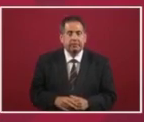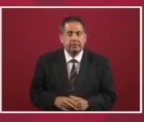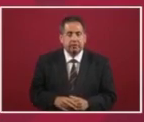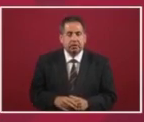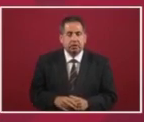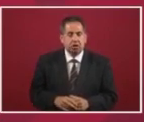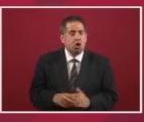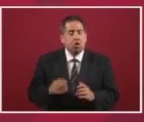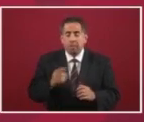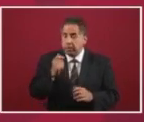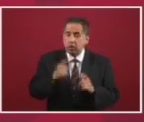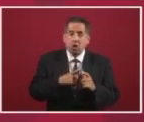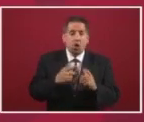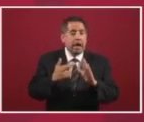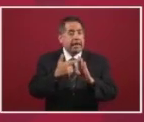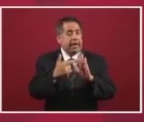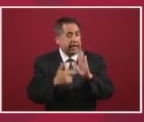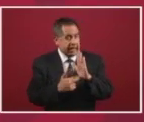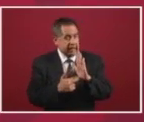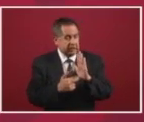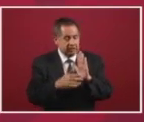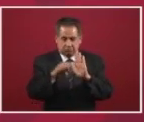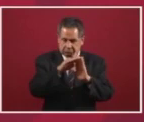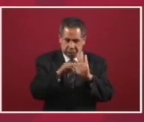Con reglas claras.